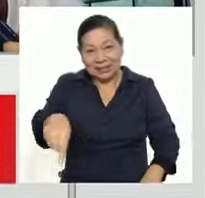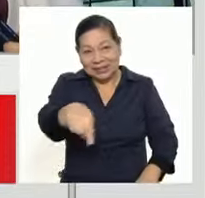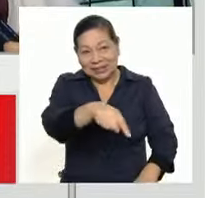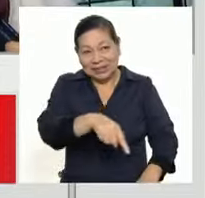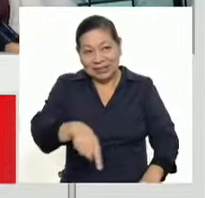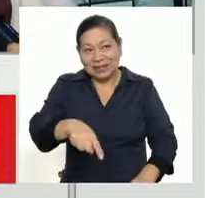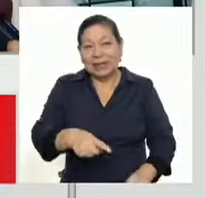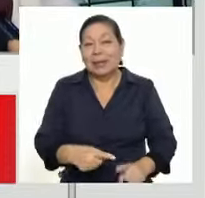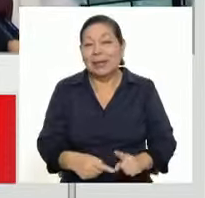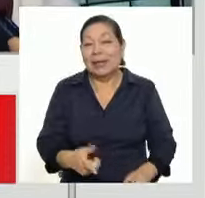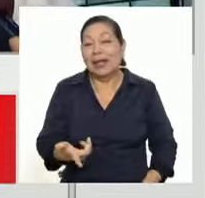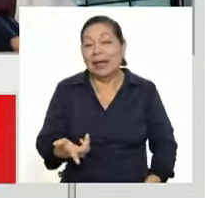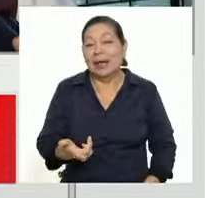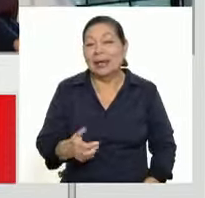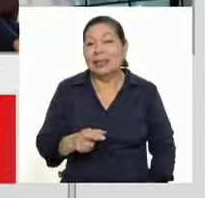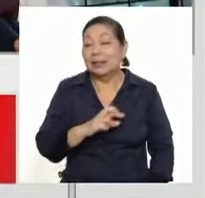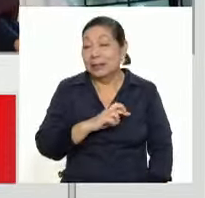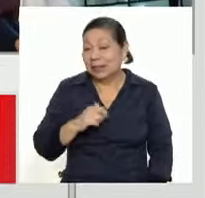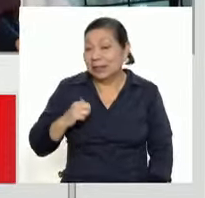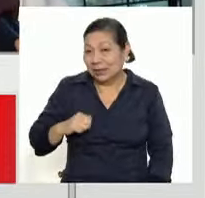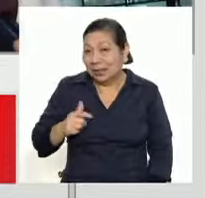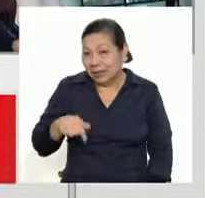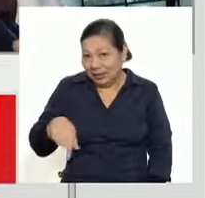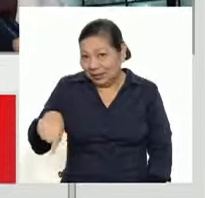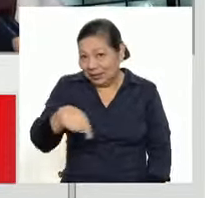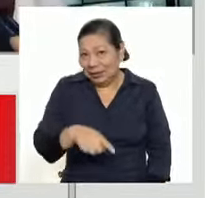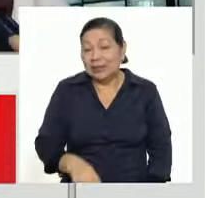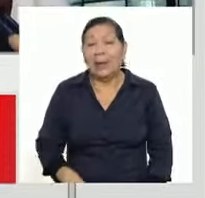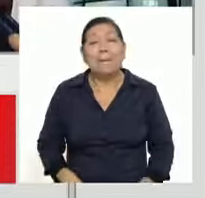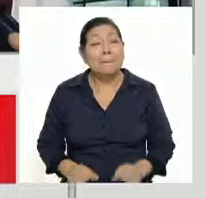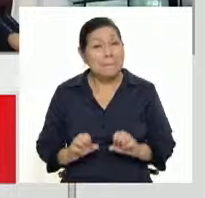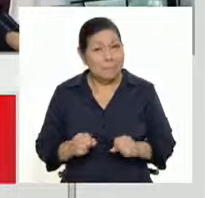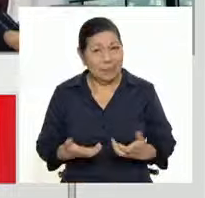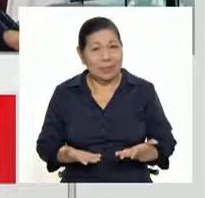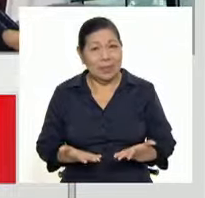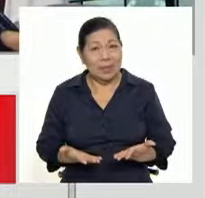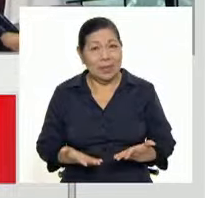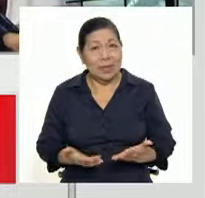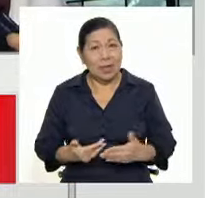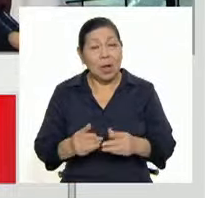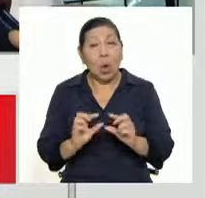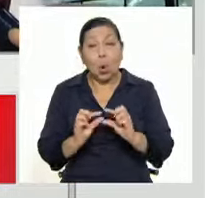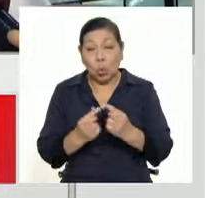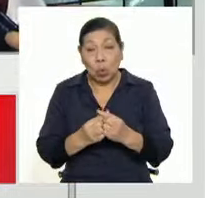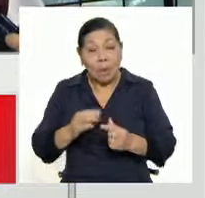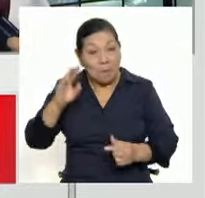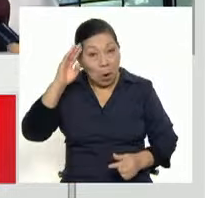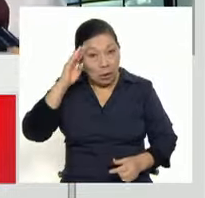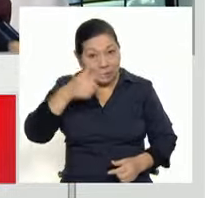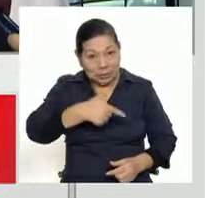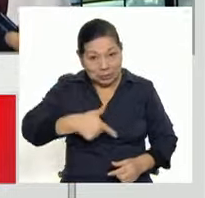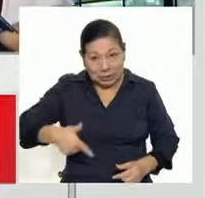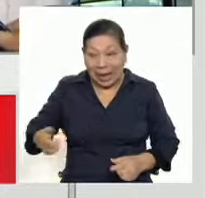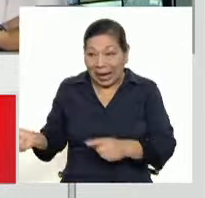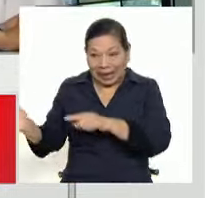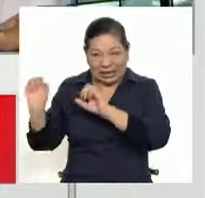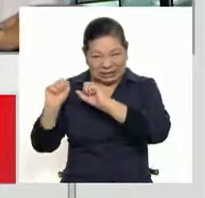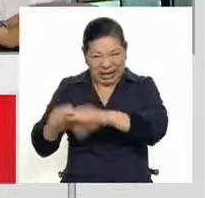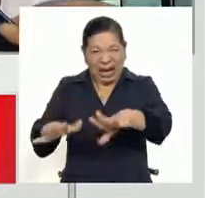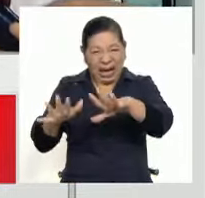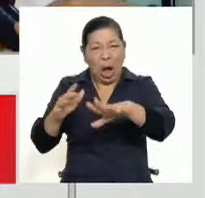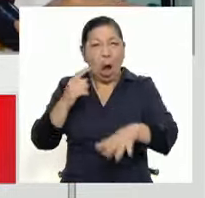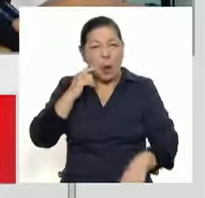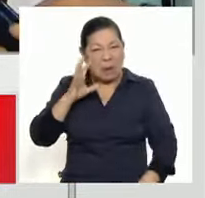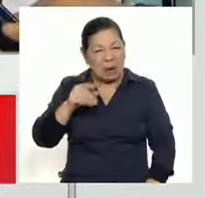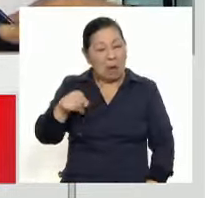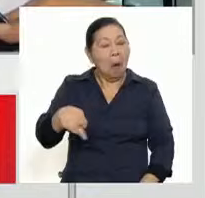esta central de operaciones, porque la población sabe que en esta central de operaciones está la unidad especializada del grupo Terna y personal serenazgo. Lo han traído, lo han dejado acá